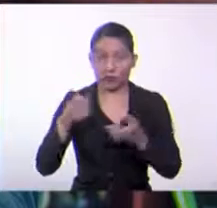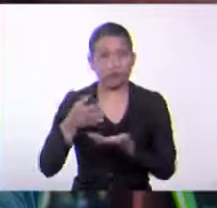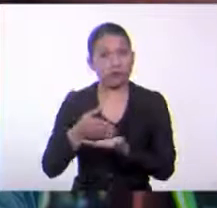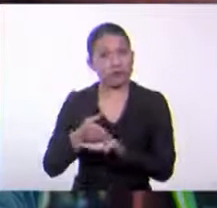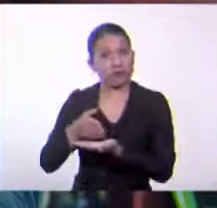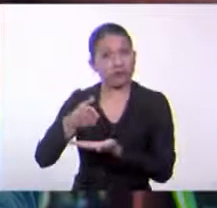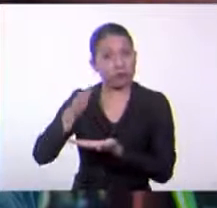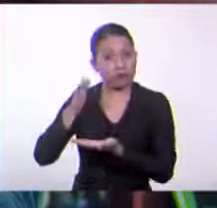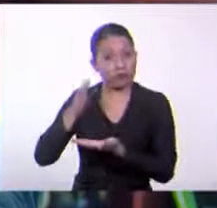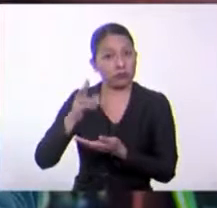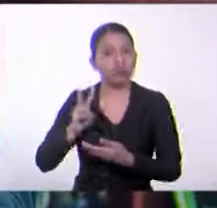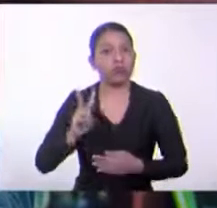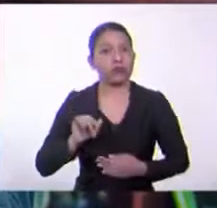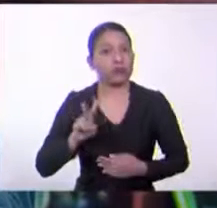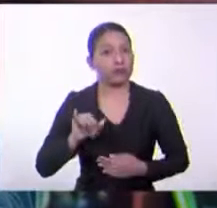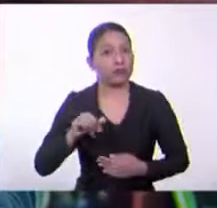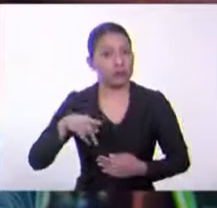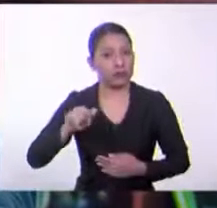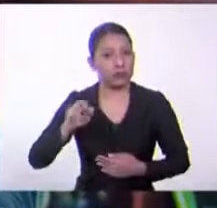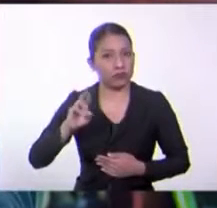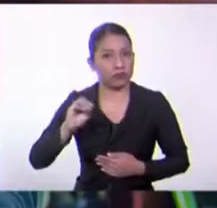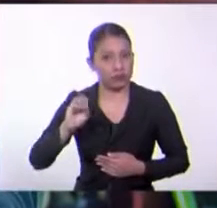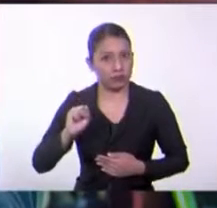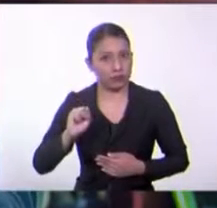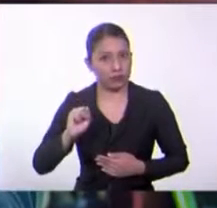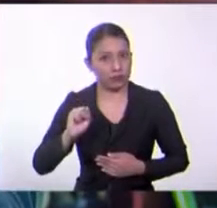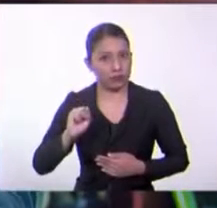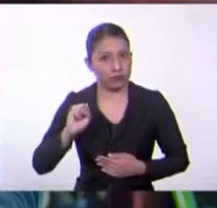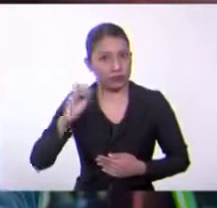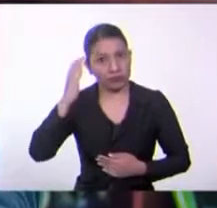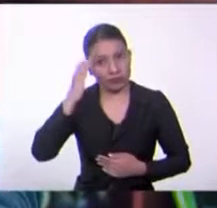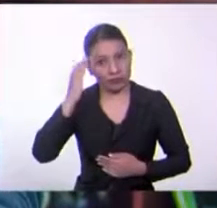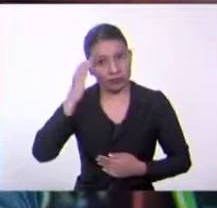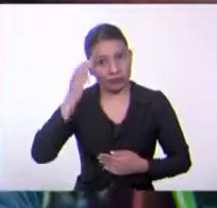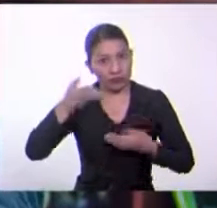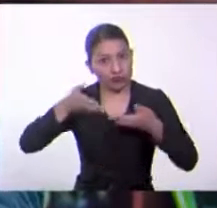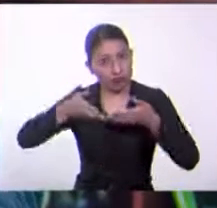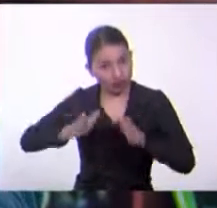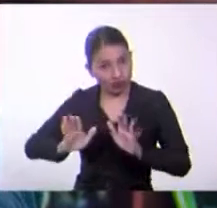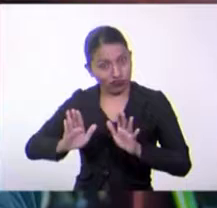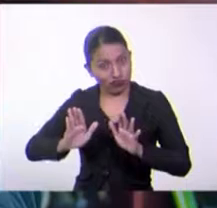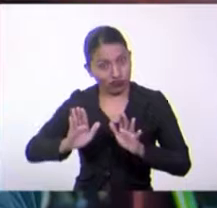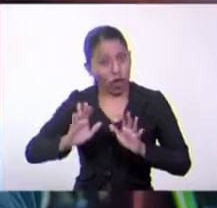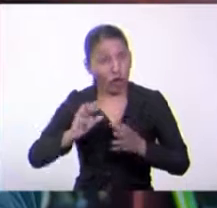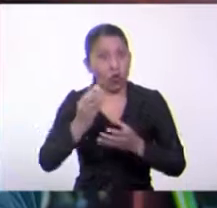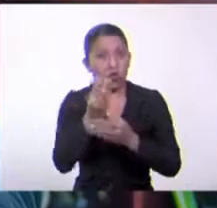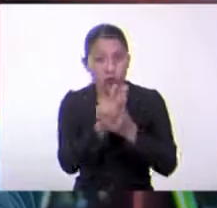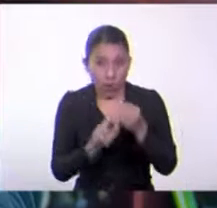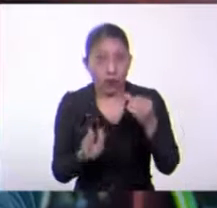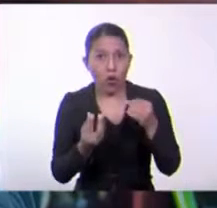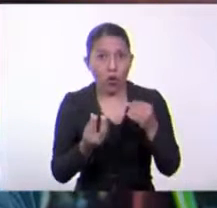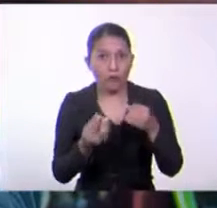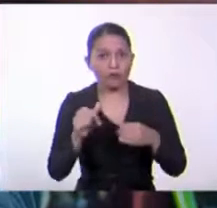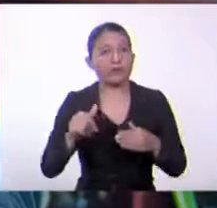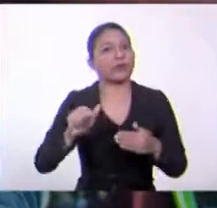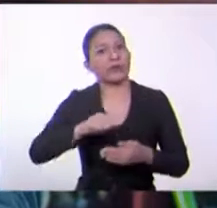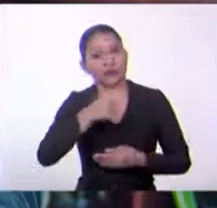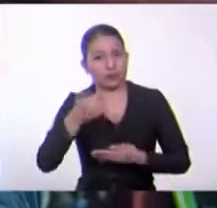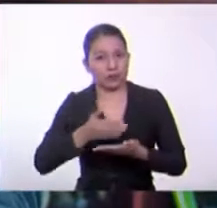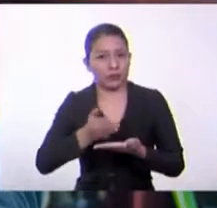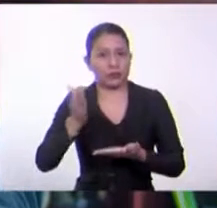animales vivíparos y ovíparos. Hoy es el turno de hablar de los